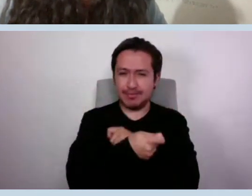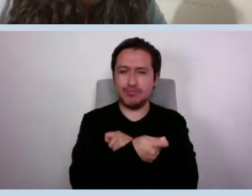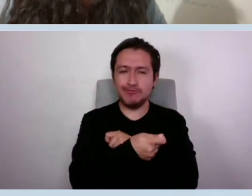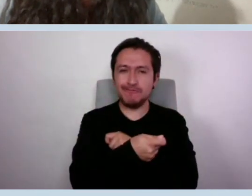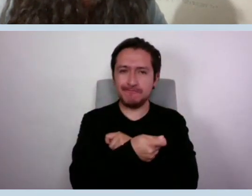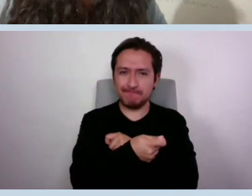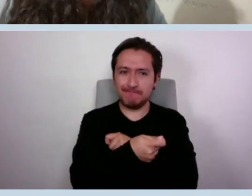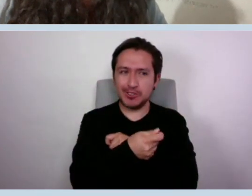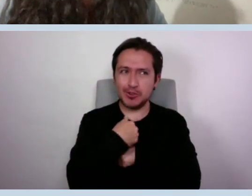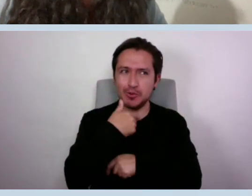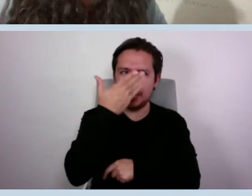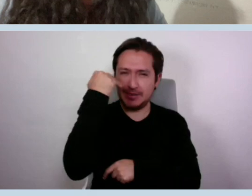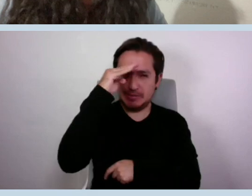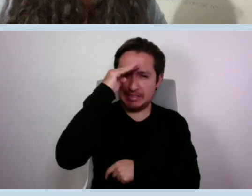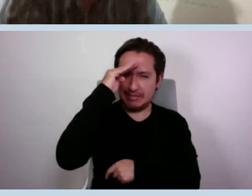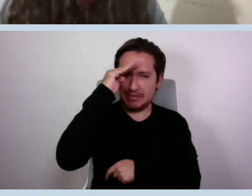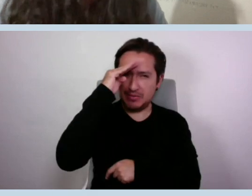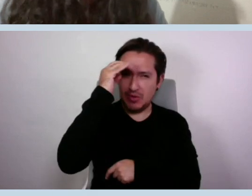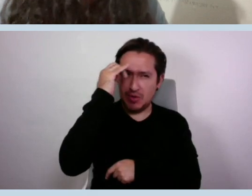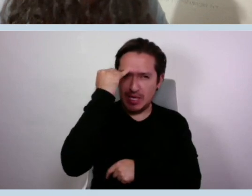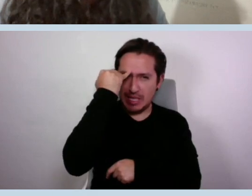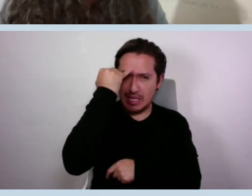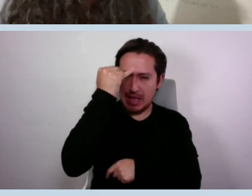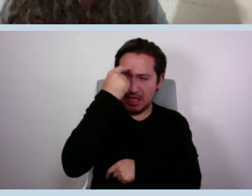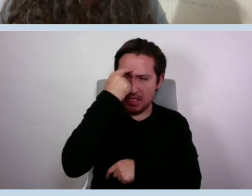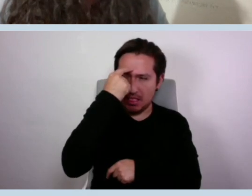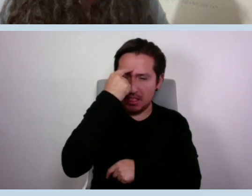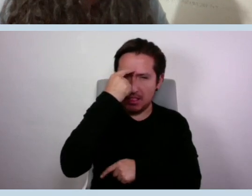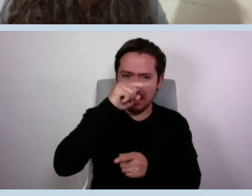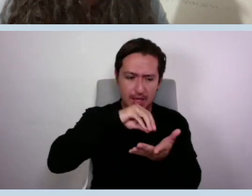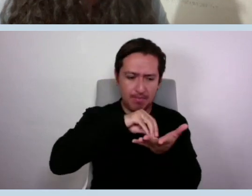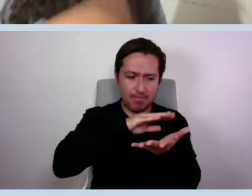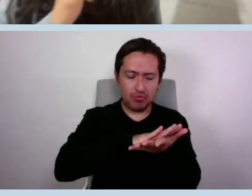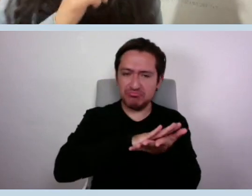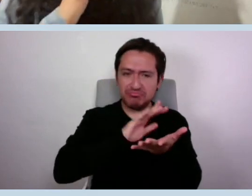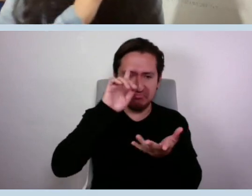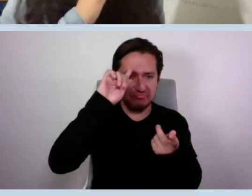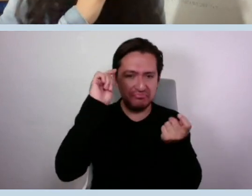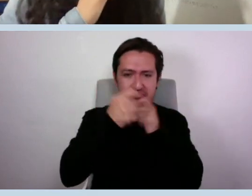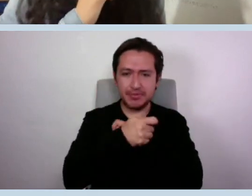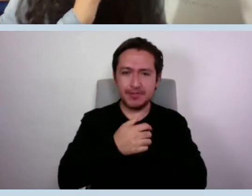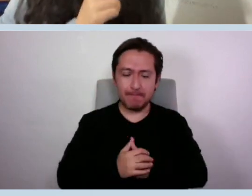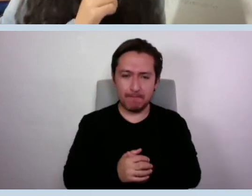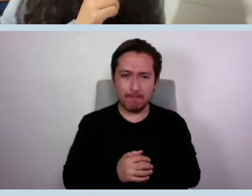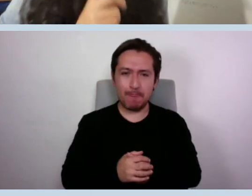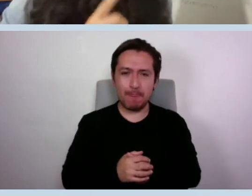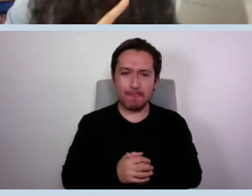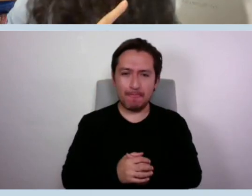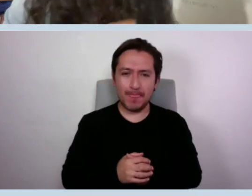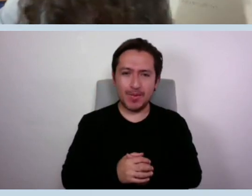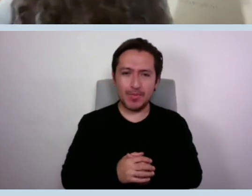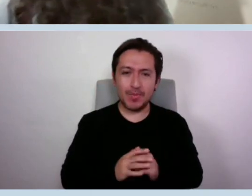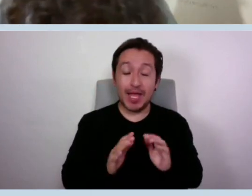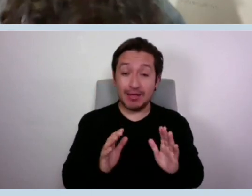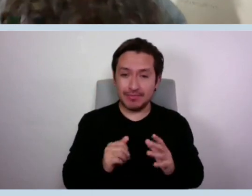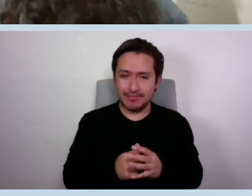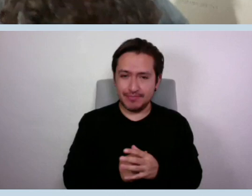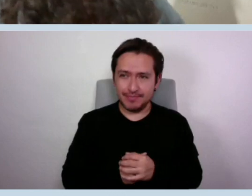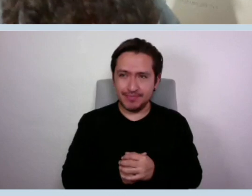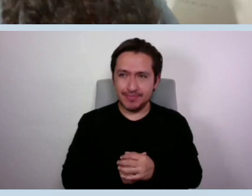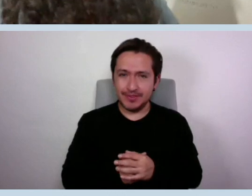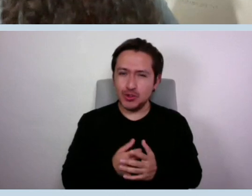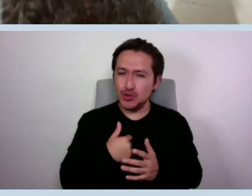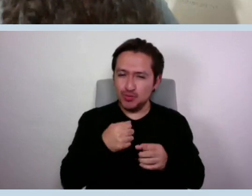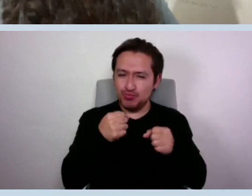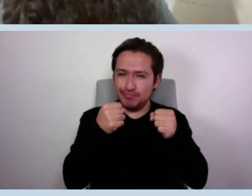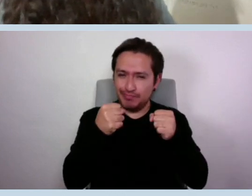e pero sí Entonces ya quedamos como que eso sería nuestro nuestro top es nuestra propesta hay uno que este estoy segura que